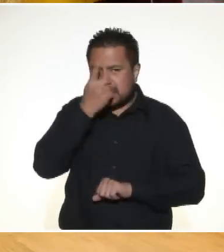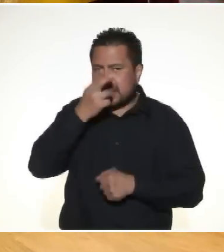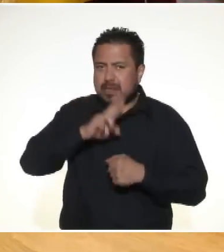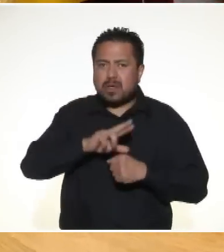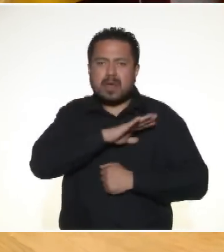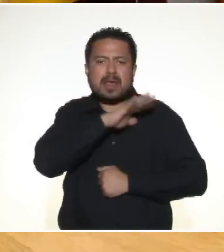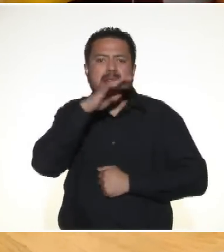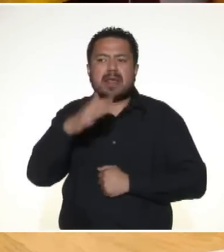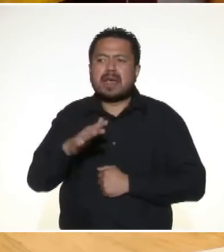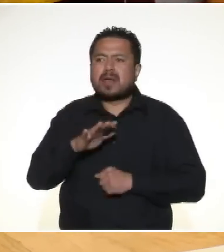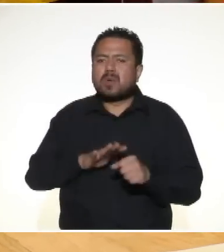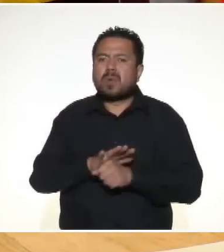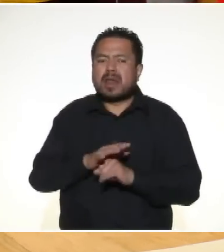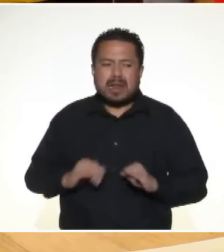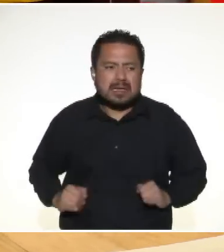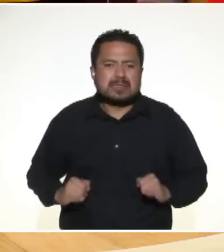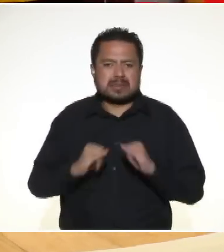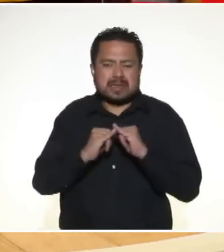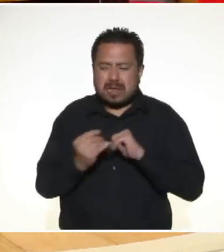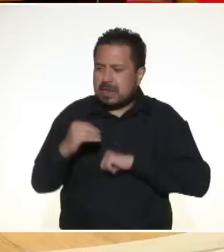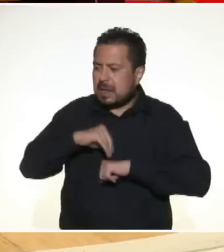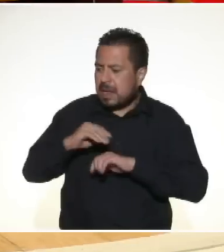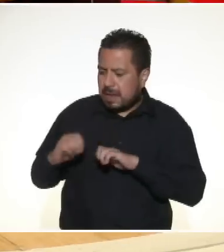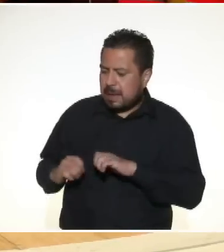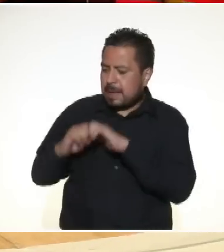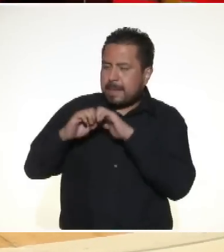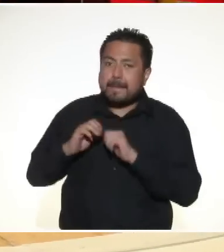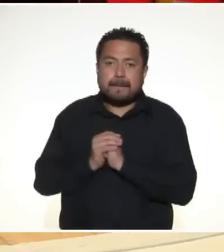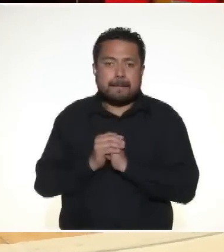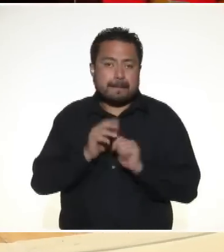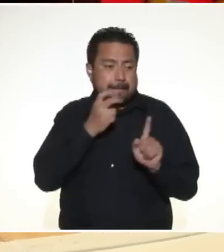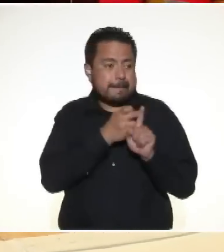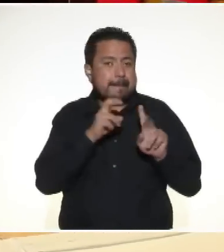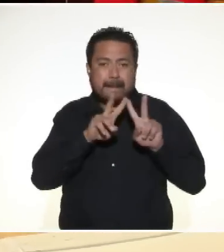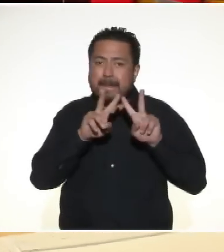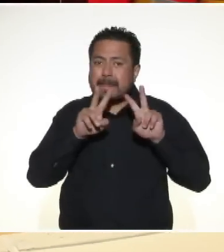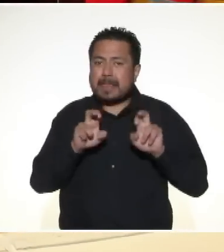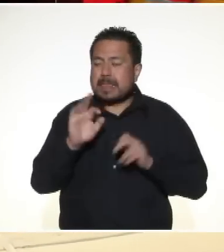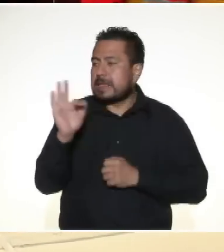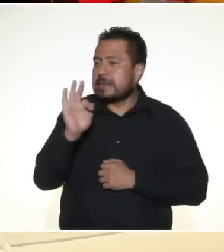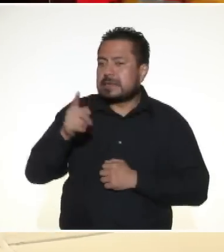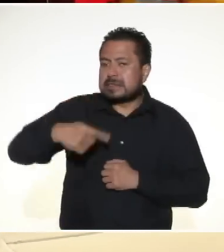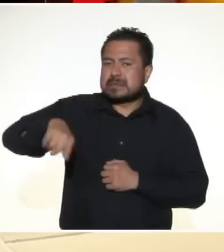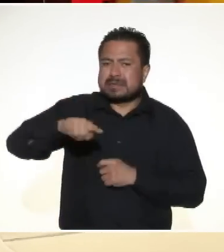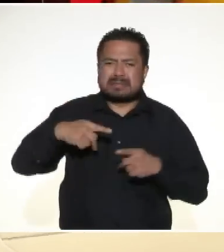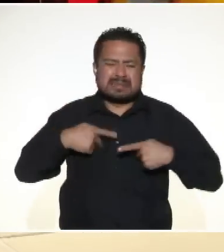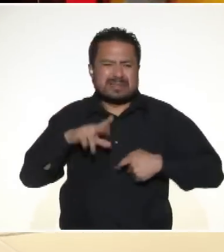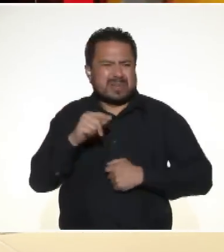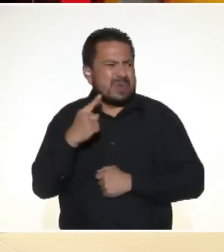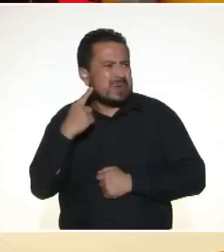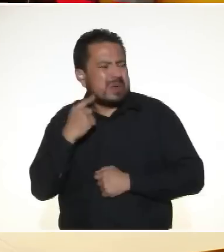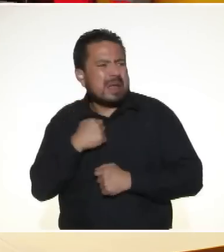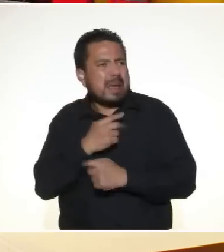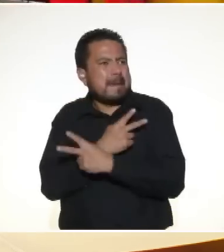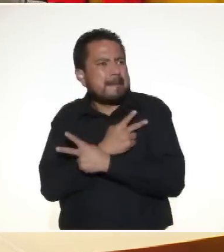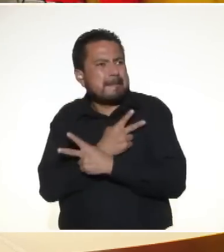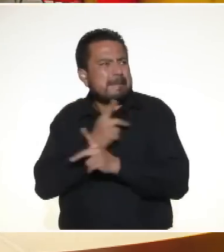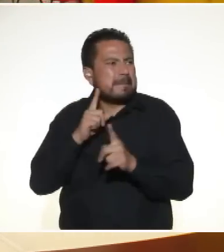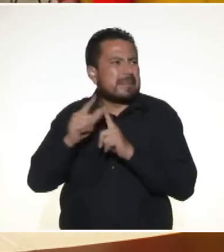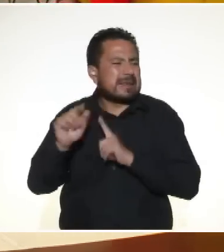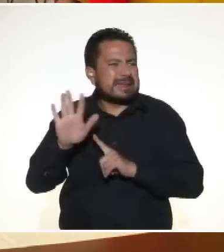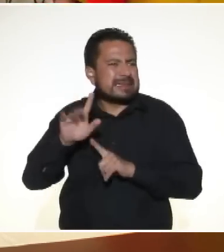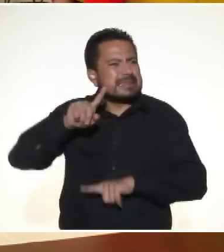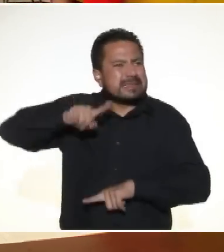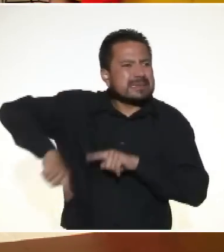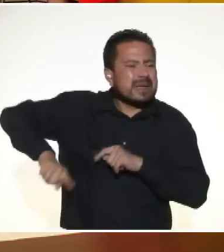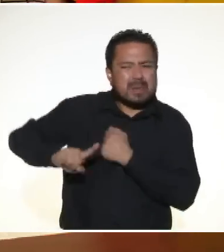del Instituto de Reanimación. Doctores, pues es un tema que probablemente la gente no quiere oír. Dices, híjole, me voy de vacaciones, lo último que quiero es tener